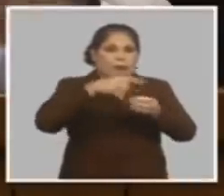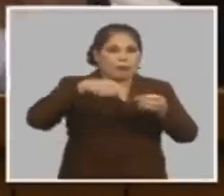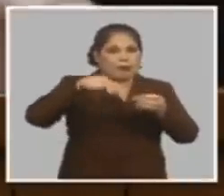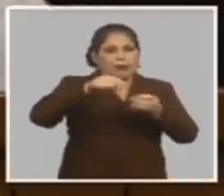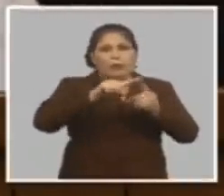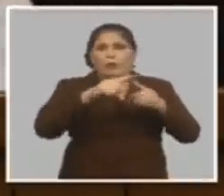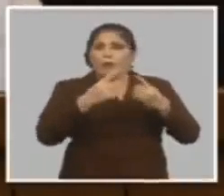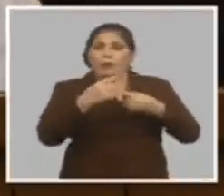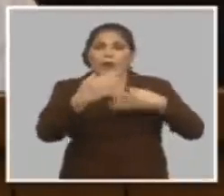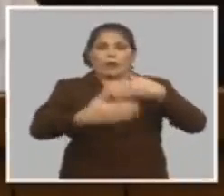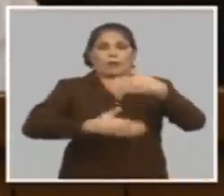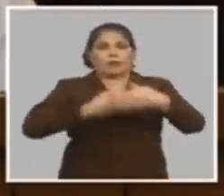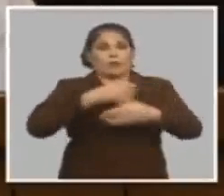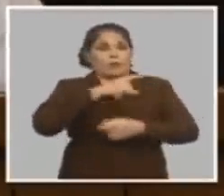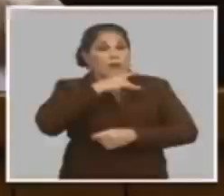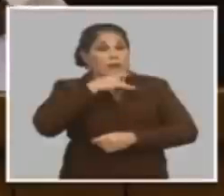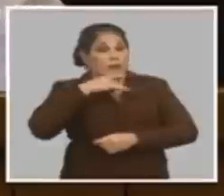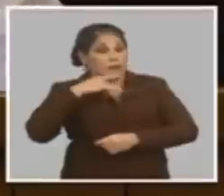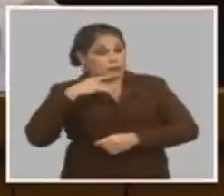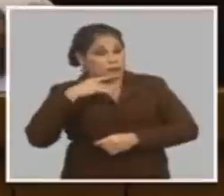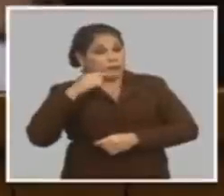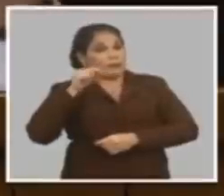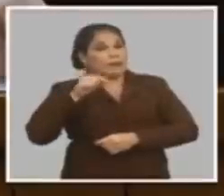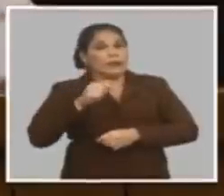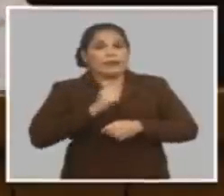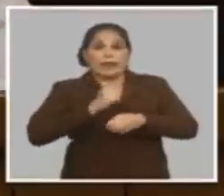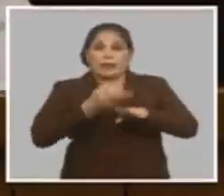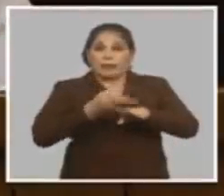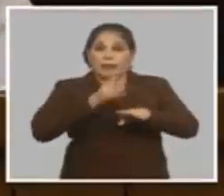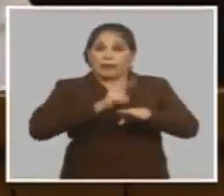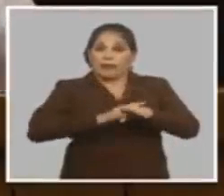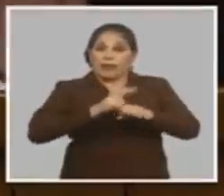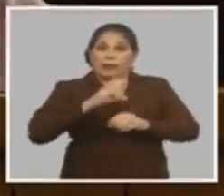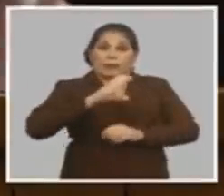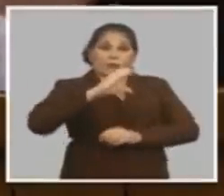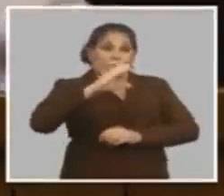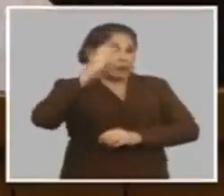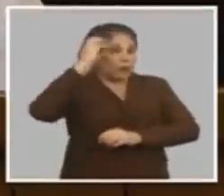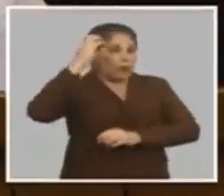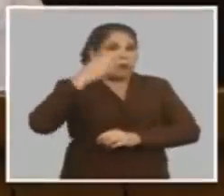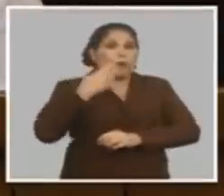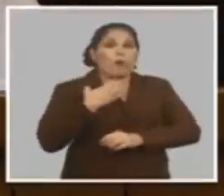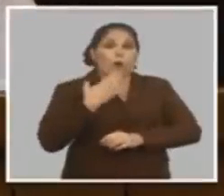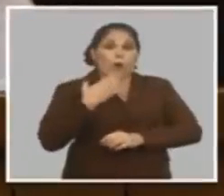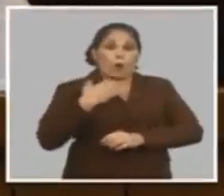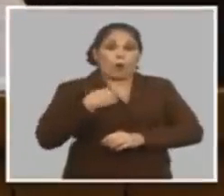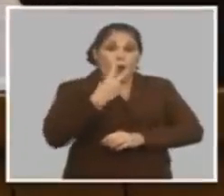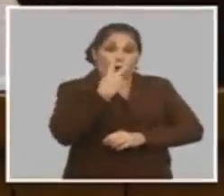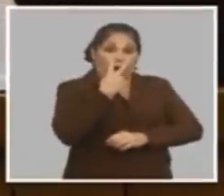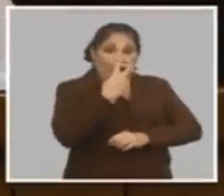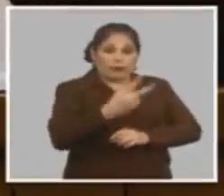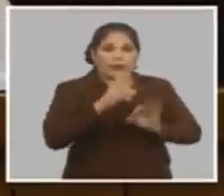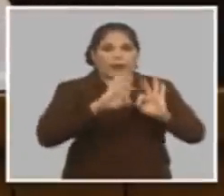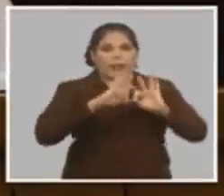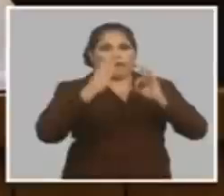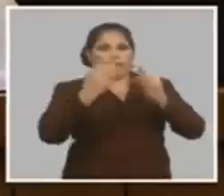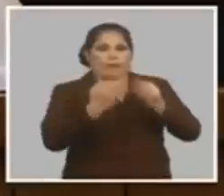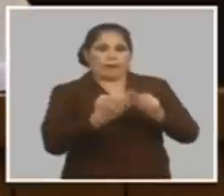Porque si no el proceso es muy lento y está previsto en el presupuesto del Estado cómo atender a los núcleos